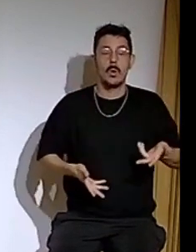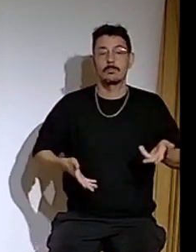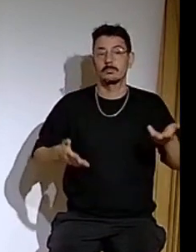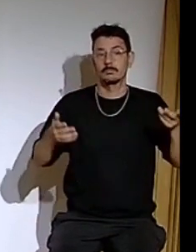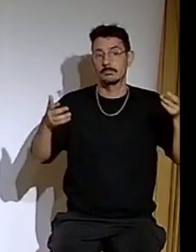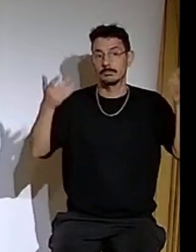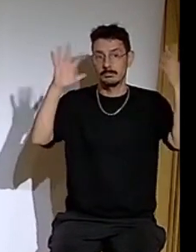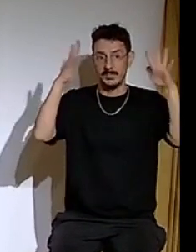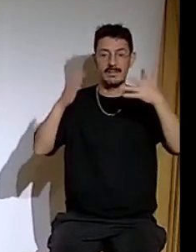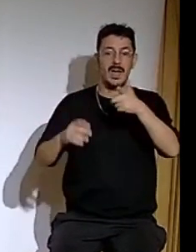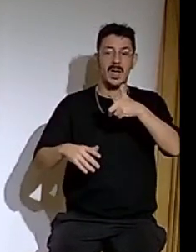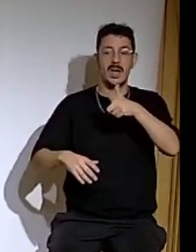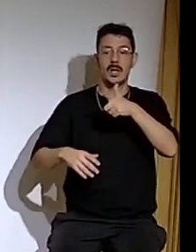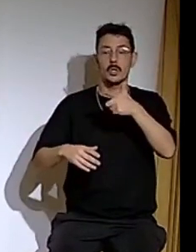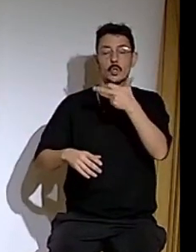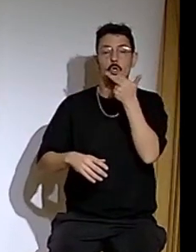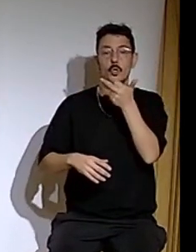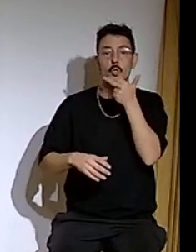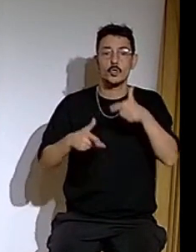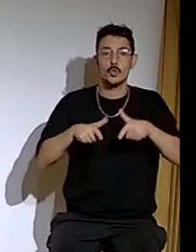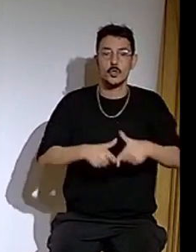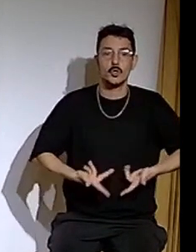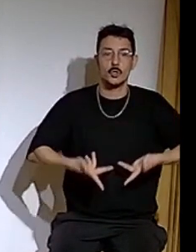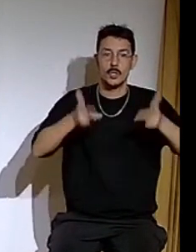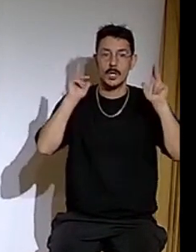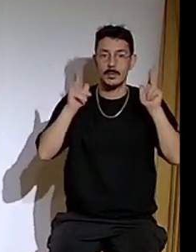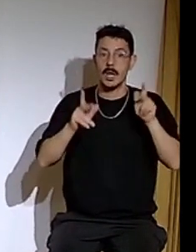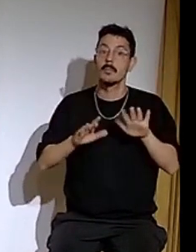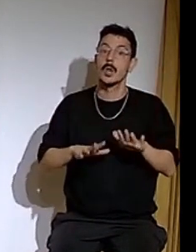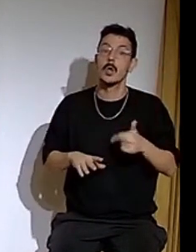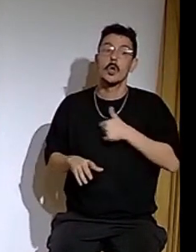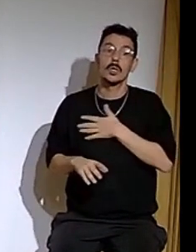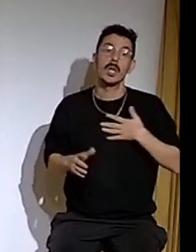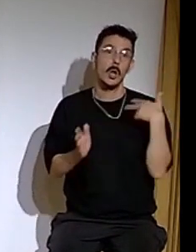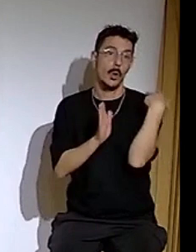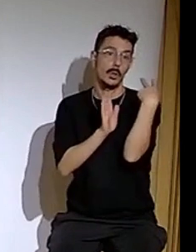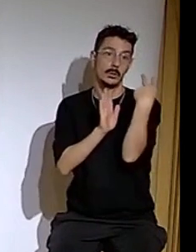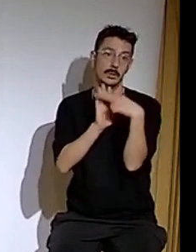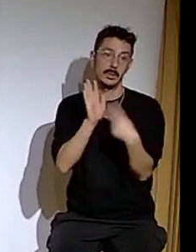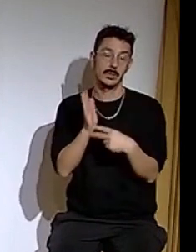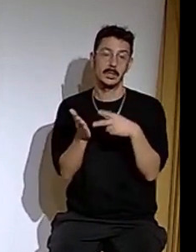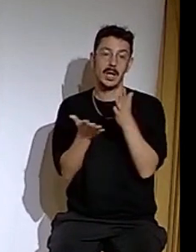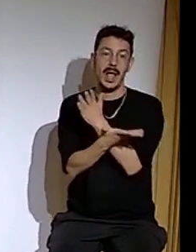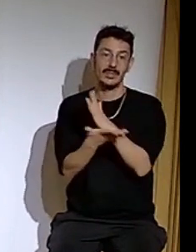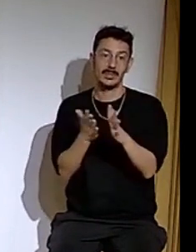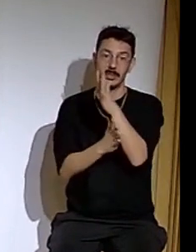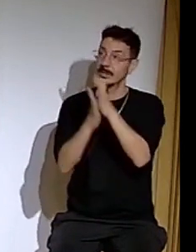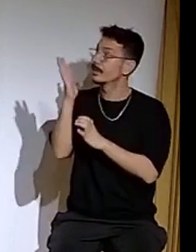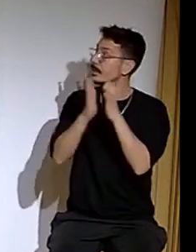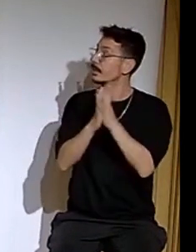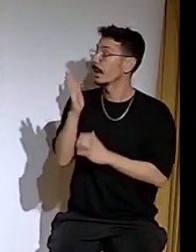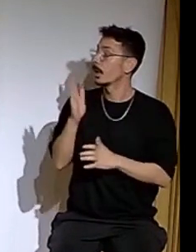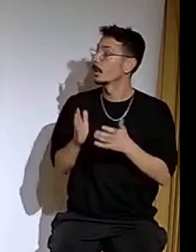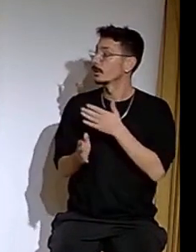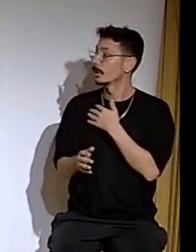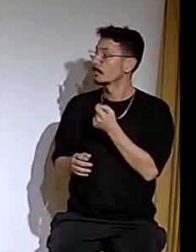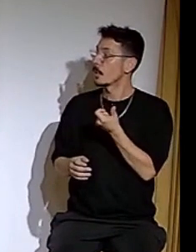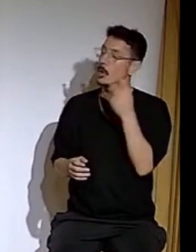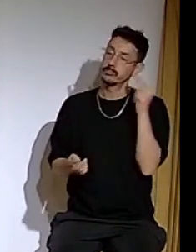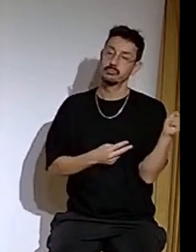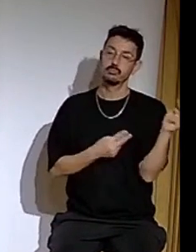son pocas cosas pero que han sido censurados aquí por los que algunas compañeras casi 10 años después siguen todavía